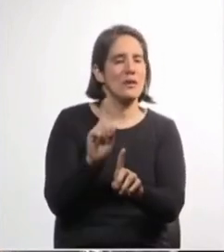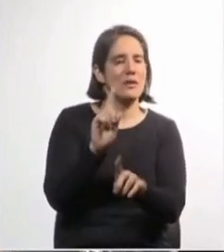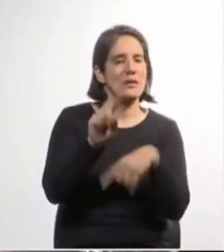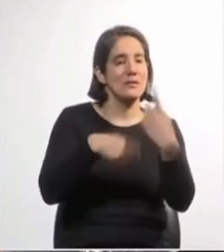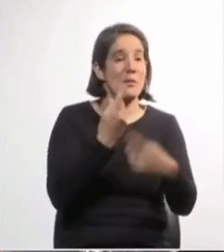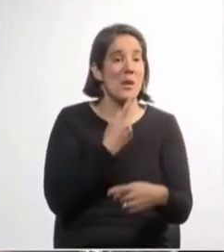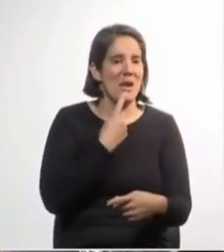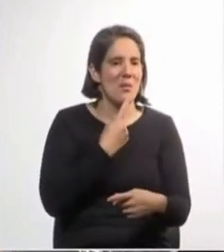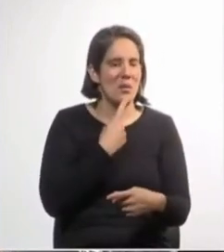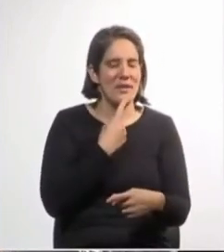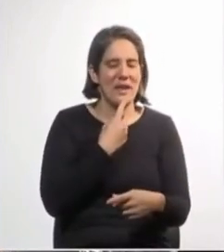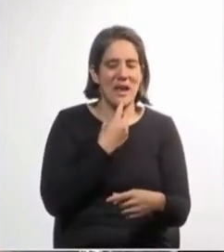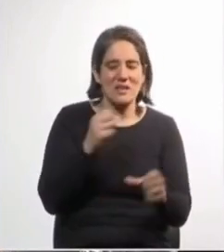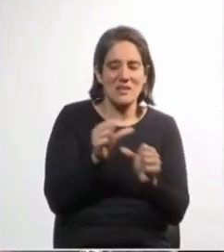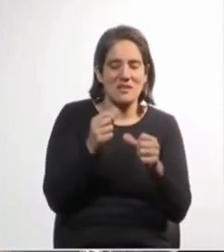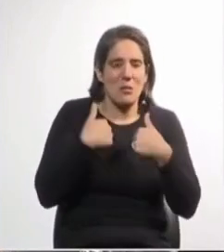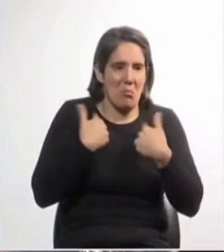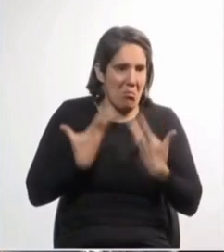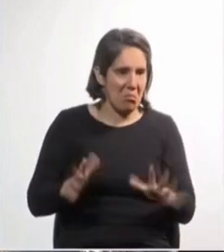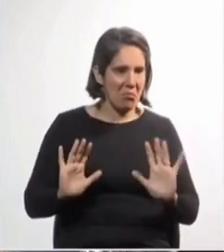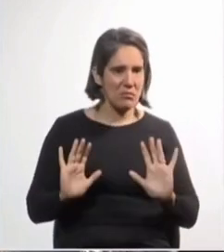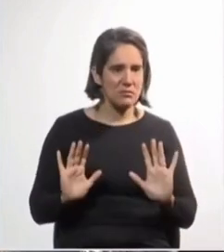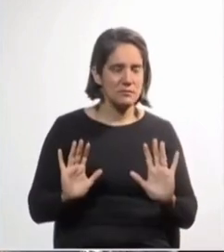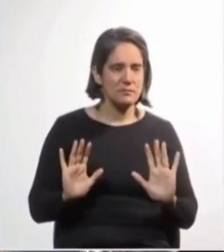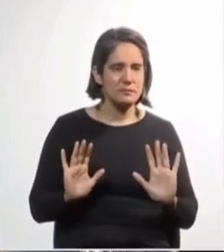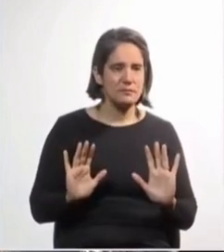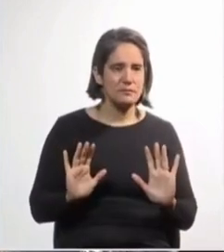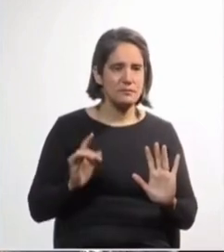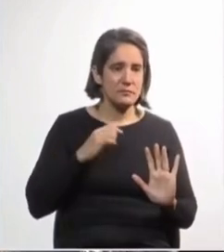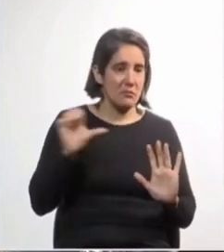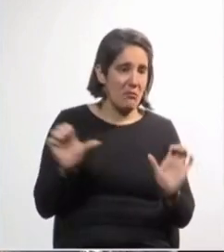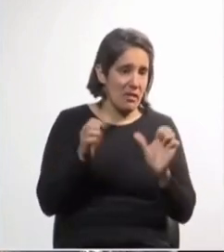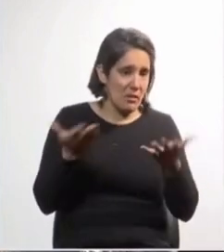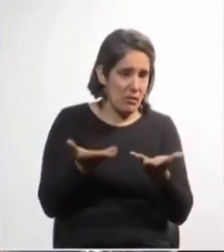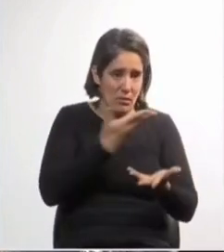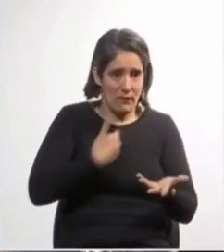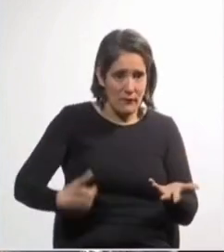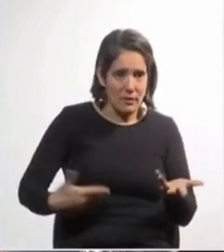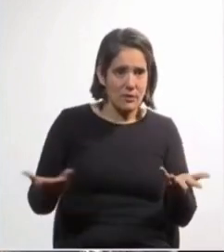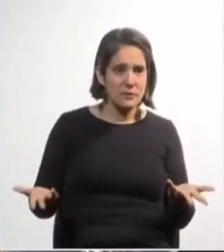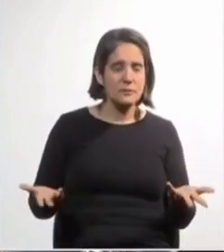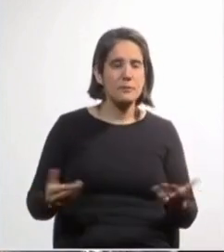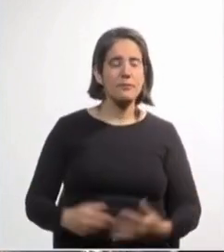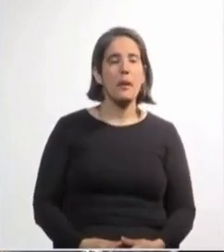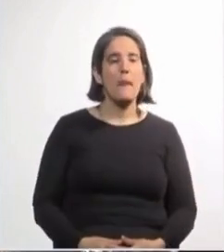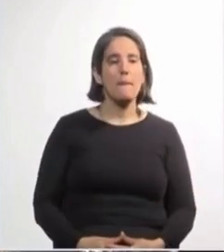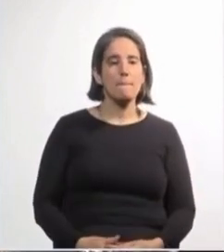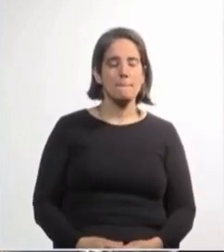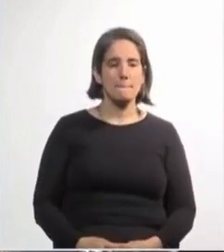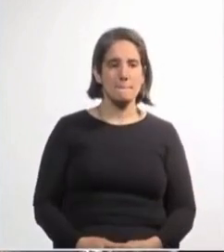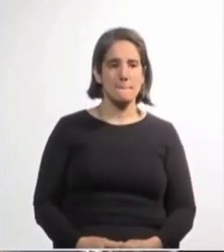fiscal en estos términos, como lo está haciendo ahora el gobierno?